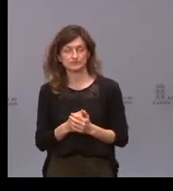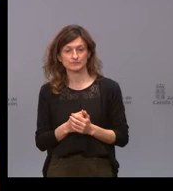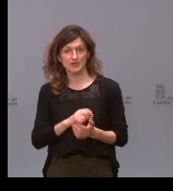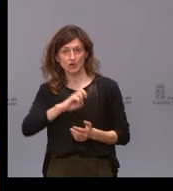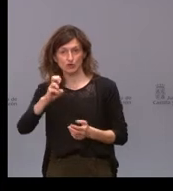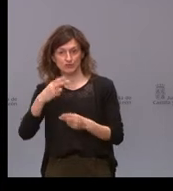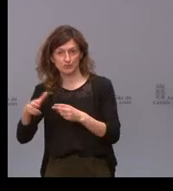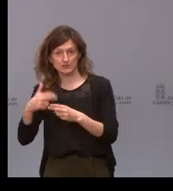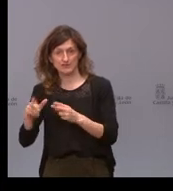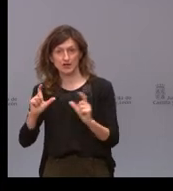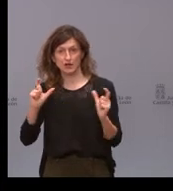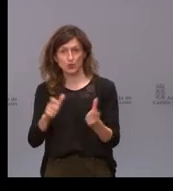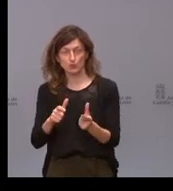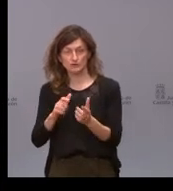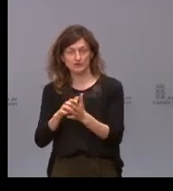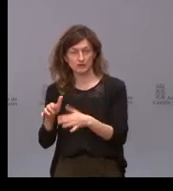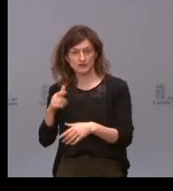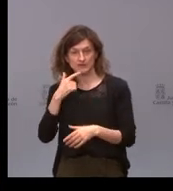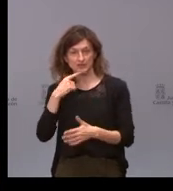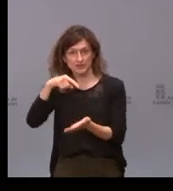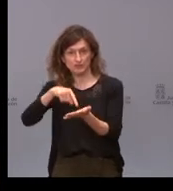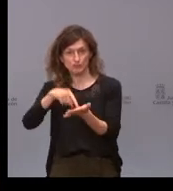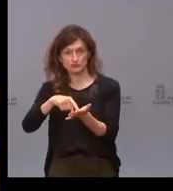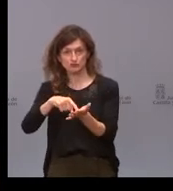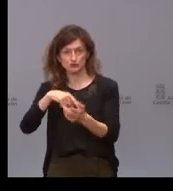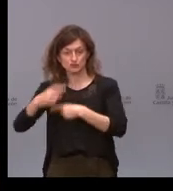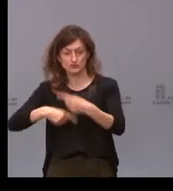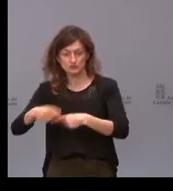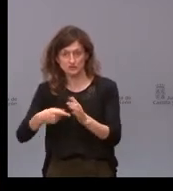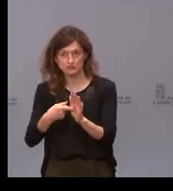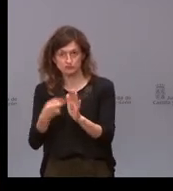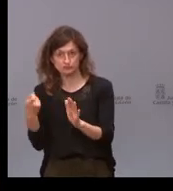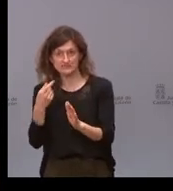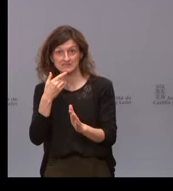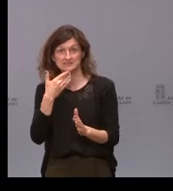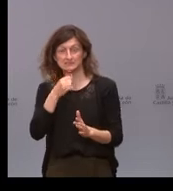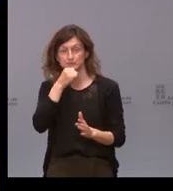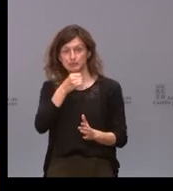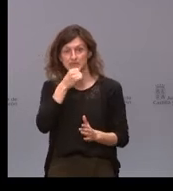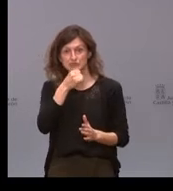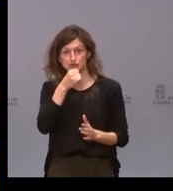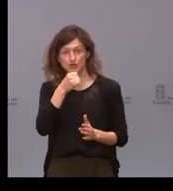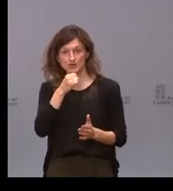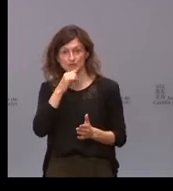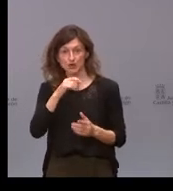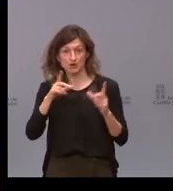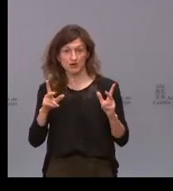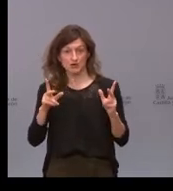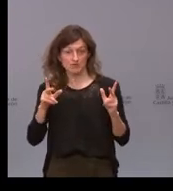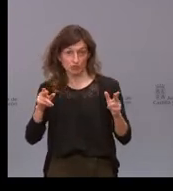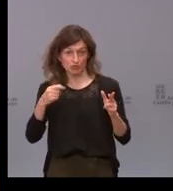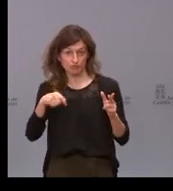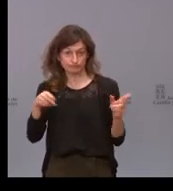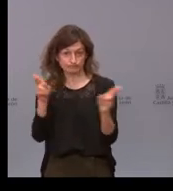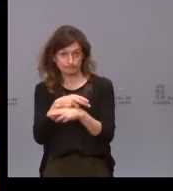política a la junta hubiese eliminado ya el impuesto de sucesiones si el psoe no hubiese presentado la moción defensora